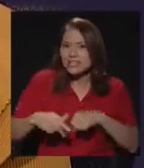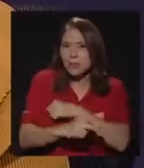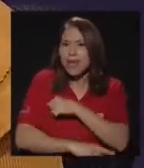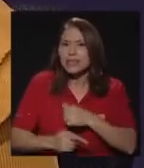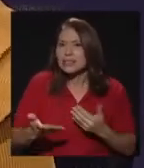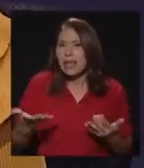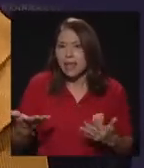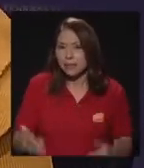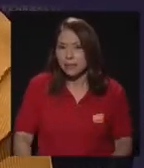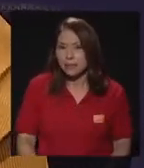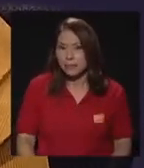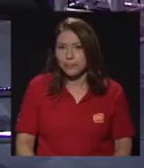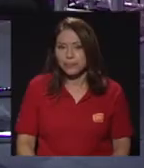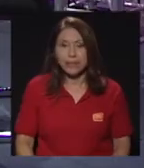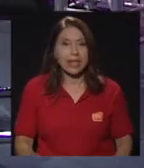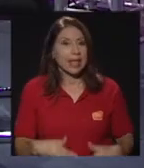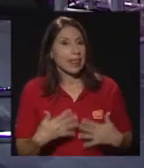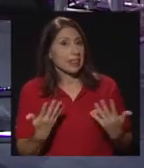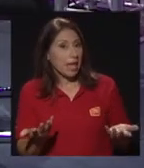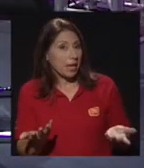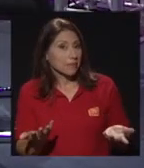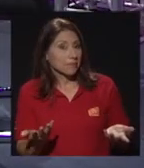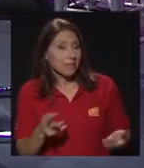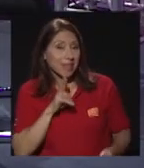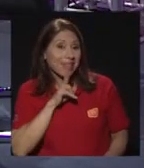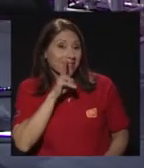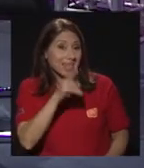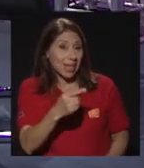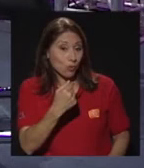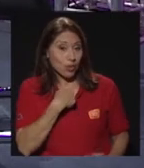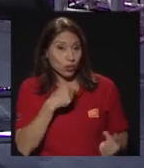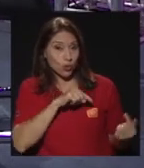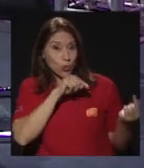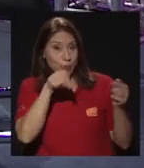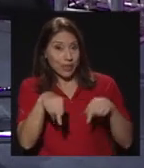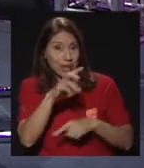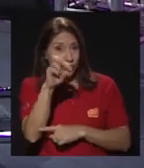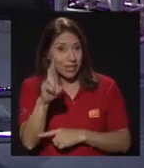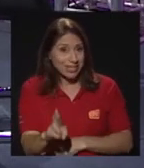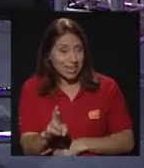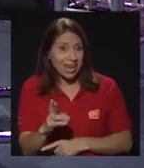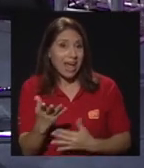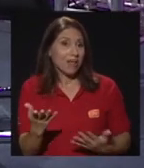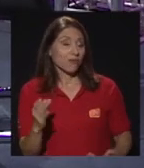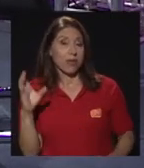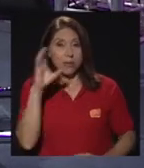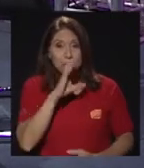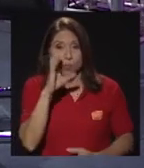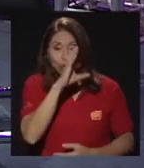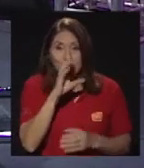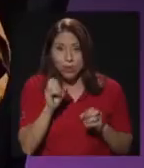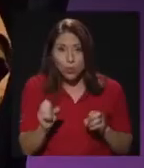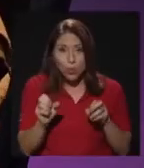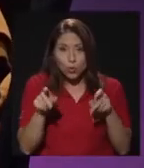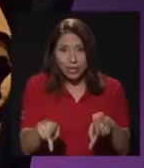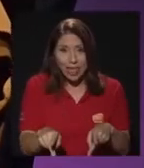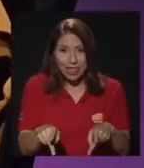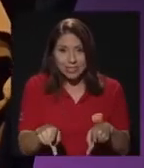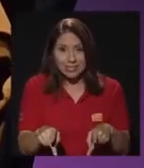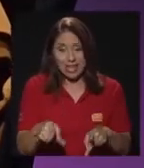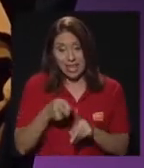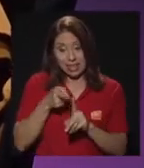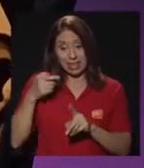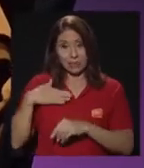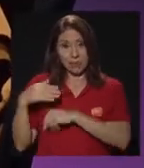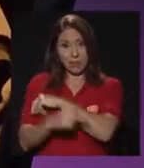país? Y ella nada. La verdad que cuando yo migré a Costa Rica fue en busca de oportunidades. Cuando yo viajé de mi